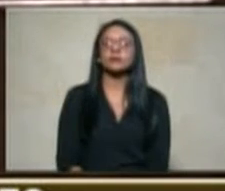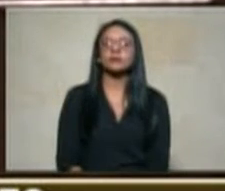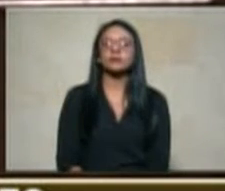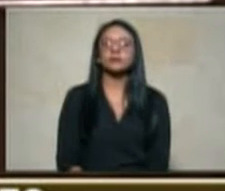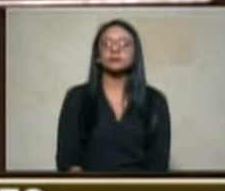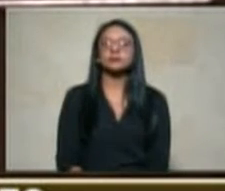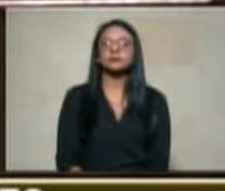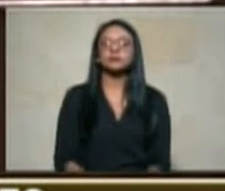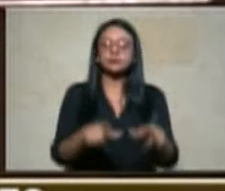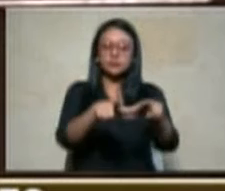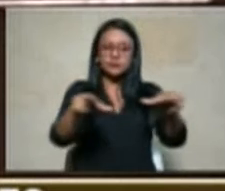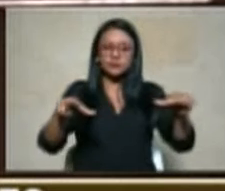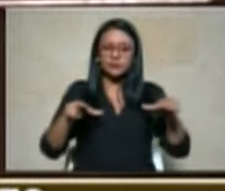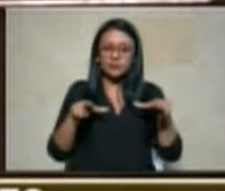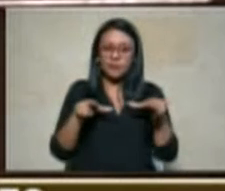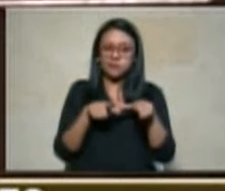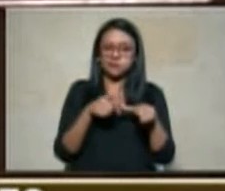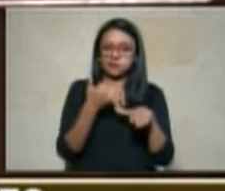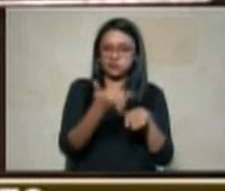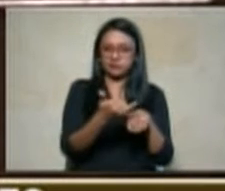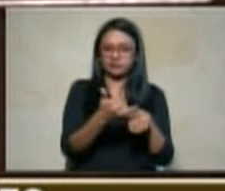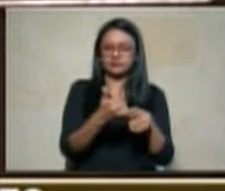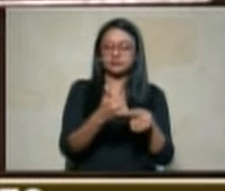En el predio específicamente